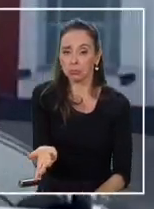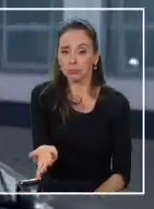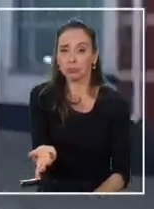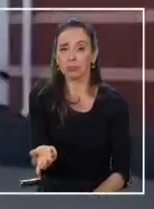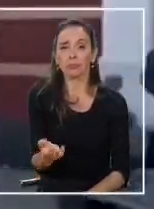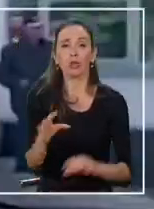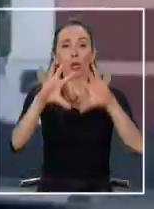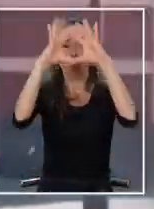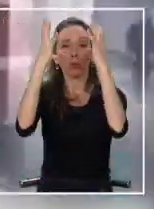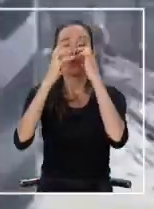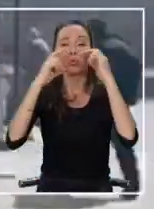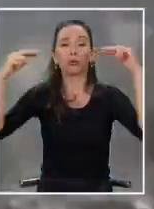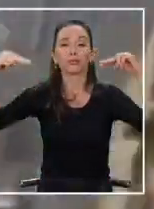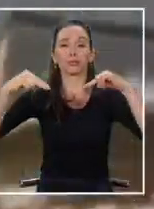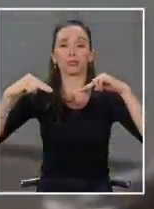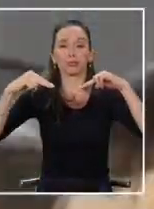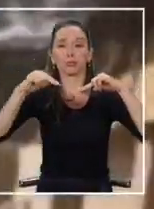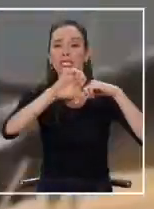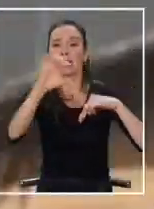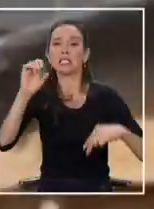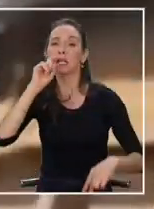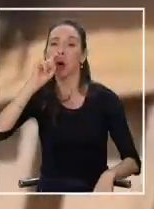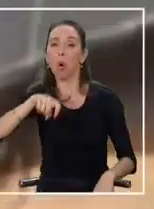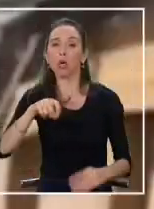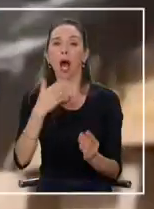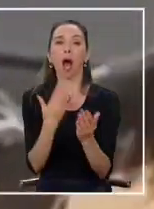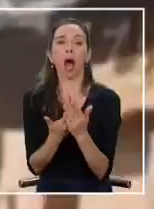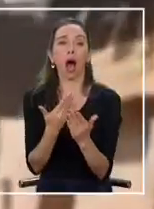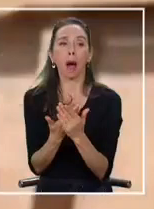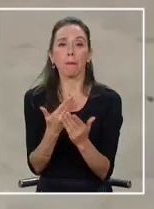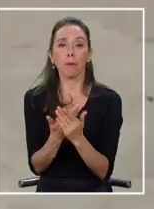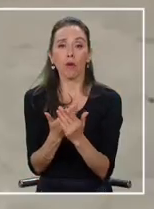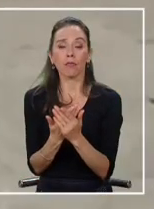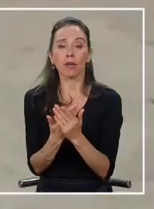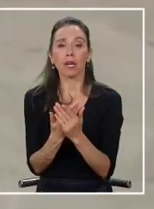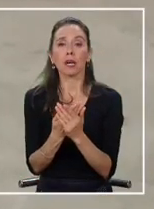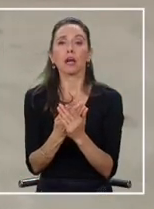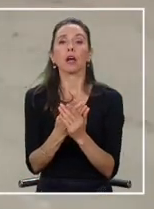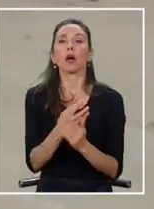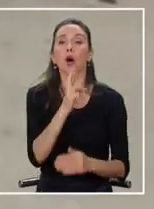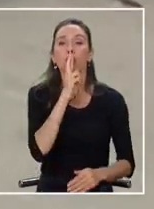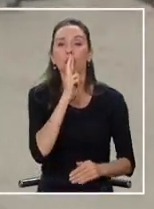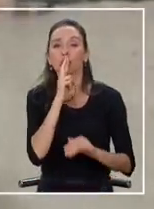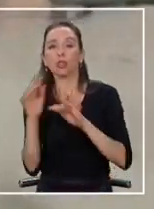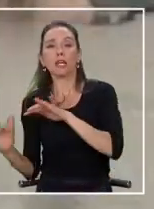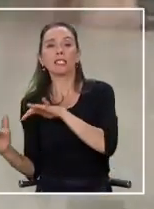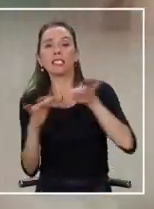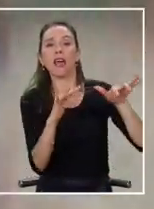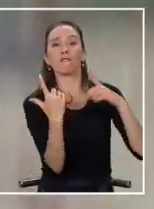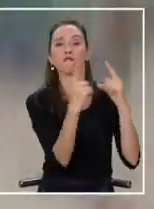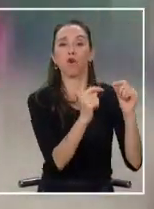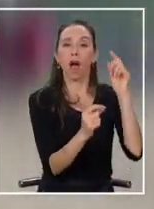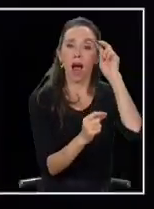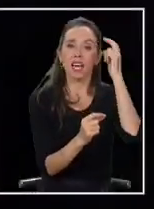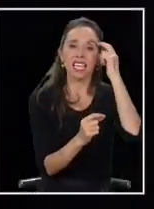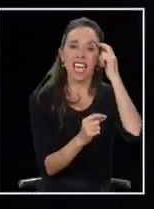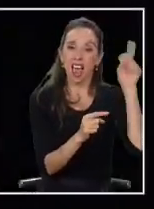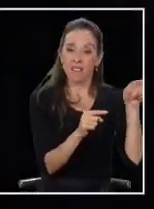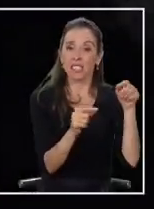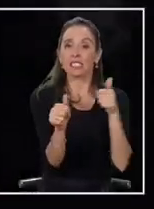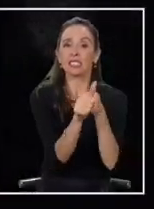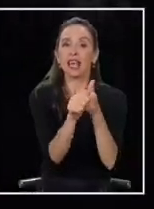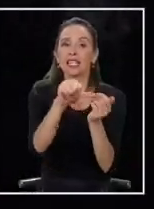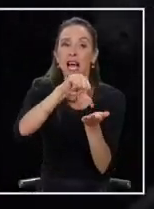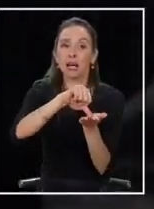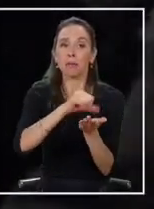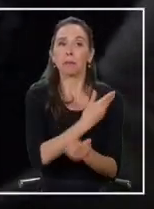Mientras los ojos del mundo están puestos en el este de Ucrania y aprovechando la salida de las tropas rusas de Kiev y de las cercanías de la capital, la